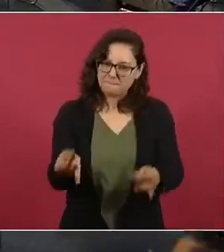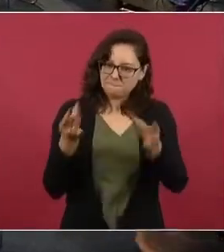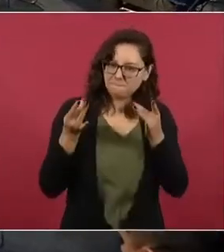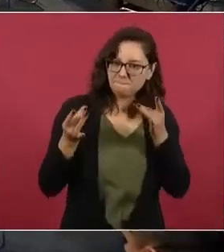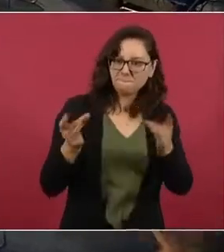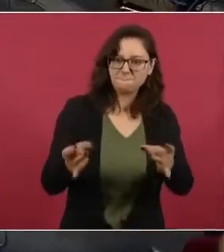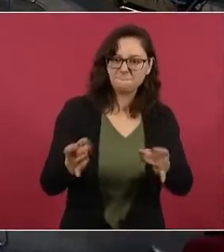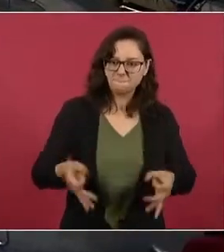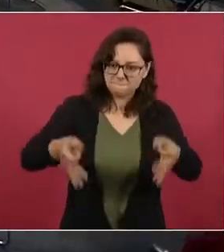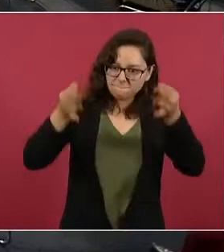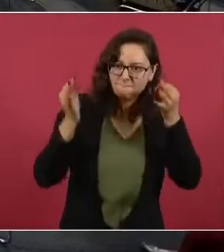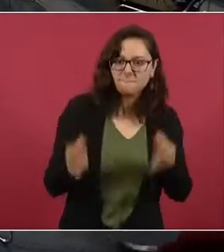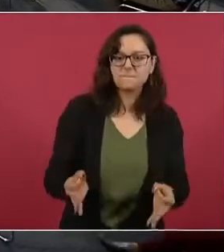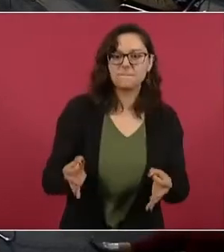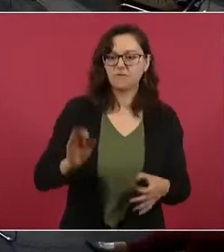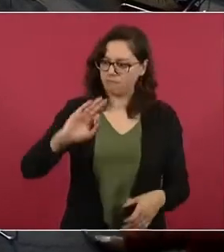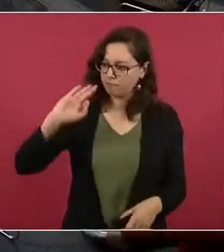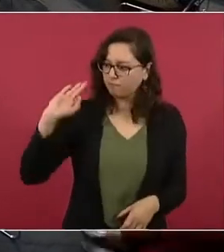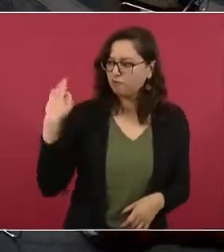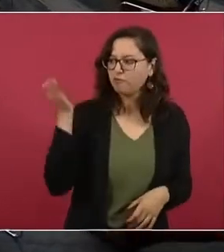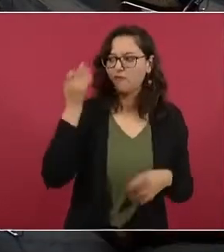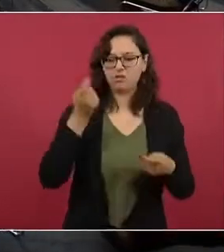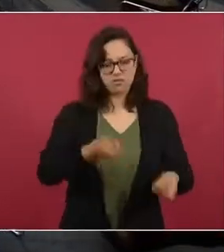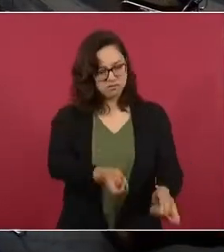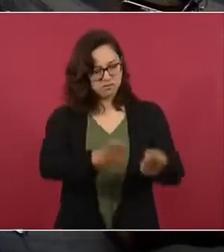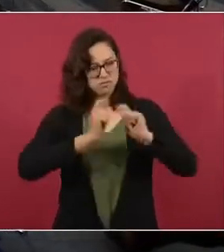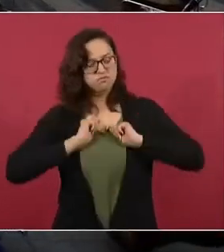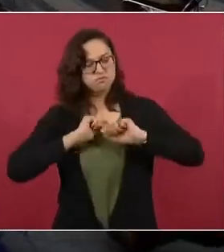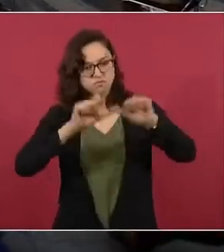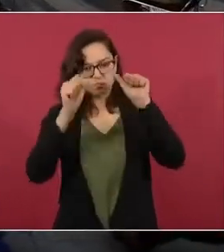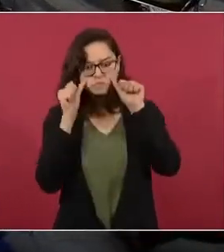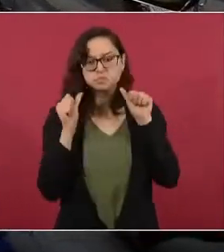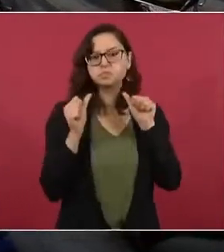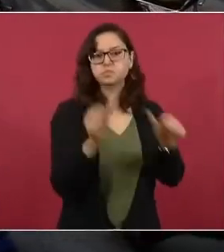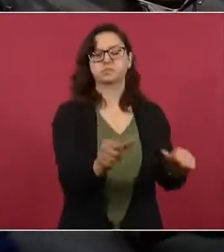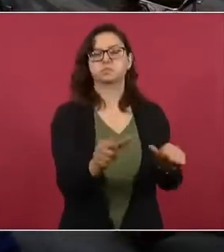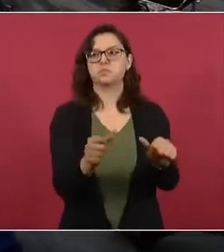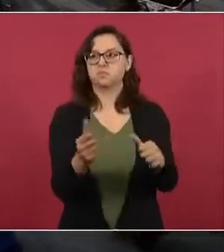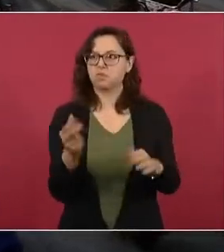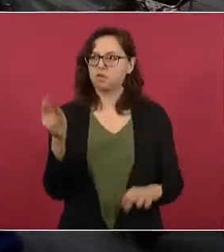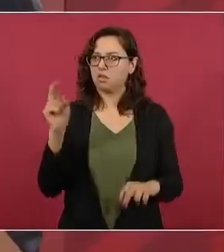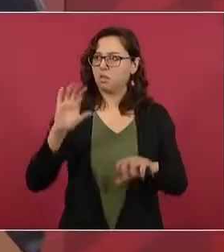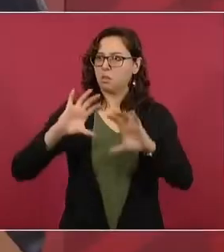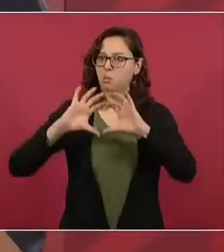el sistema de salud, como de los mejores del mundo. Y estamos